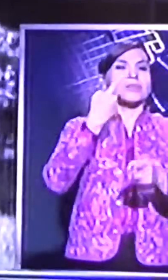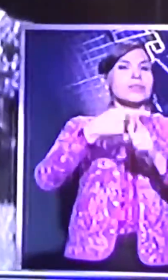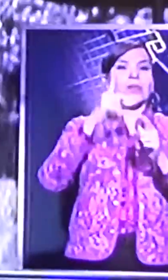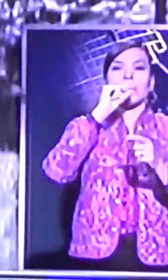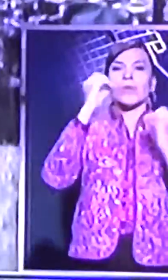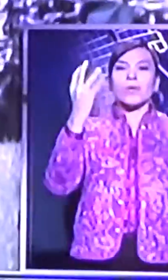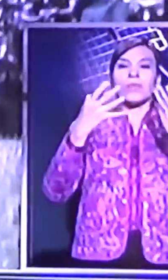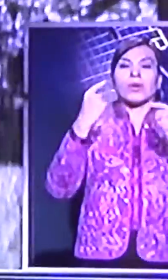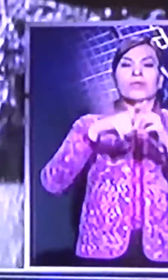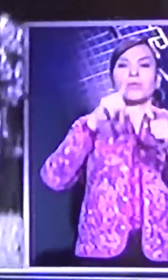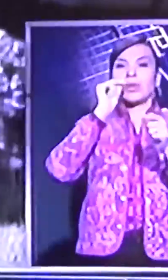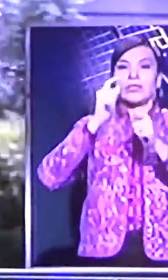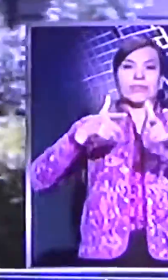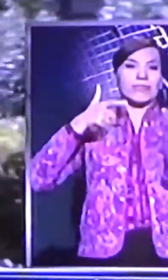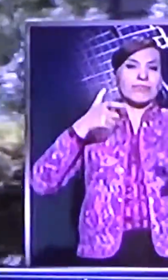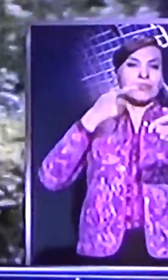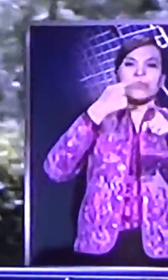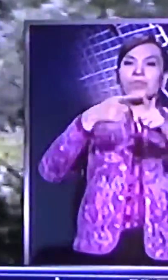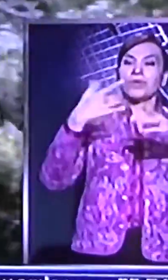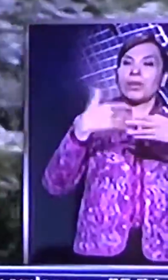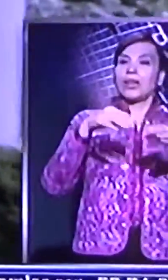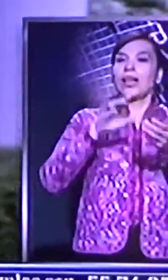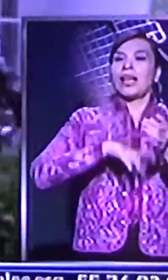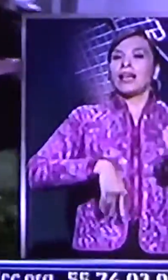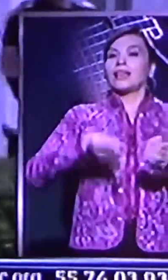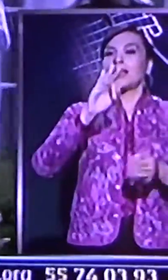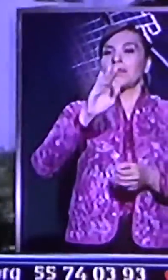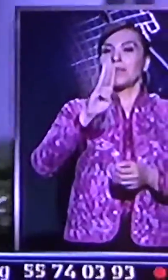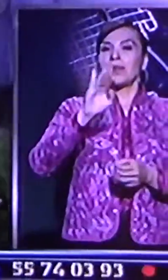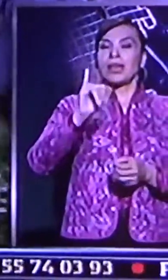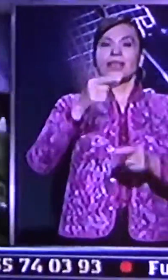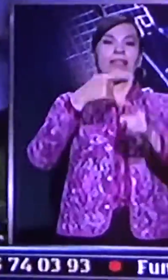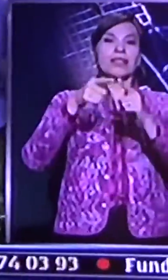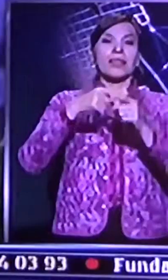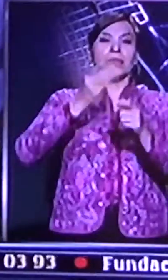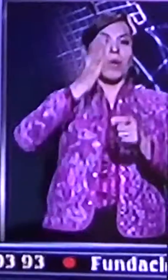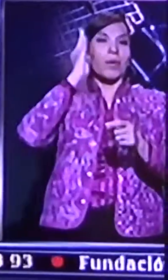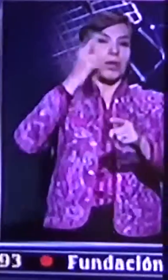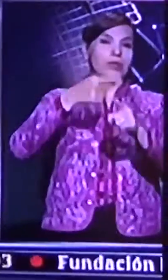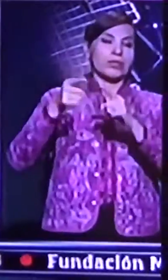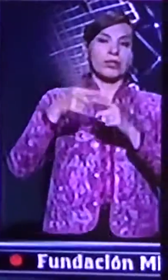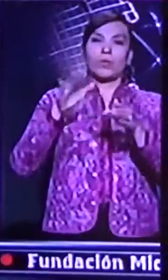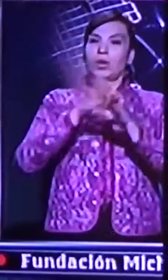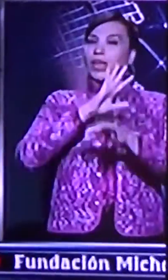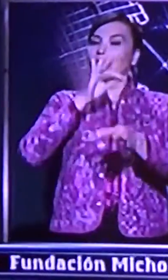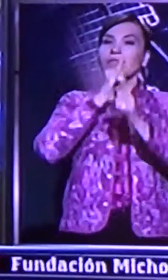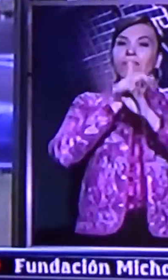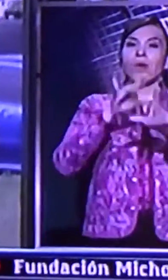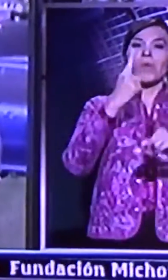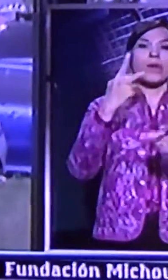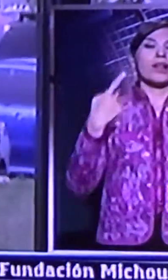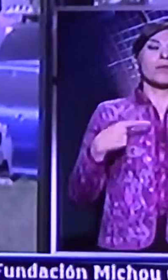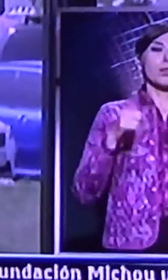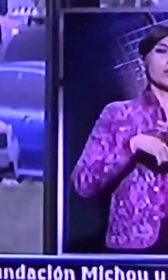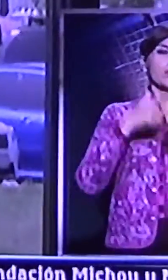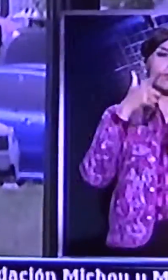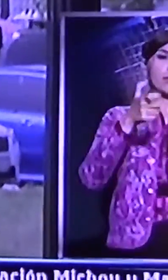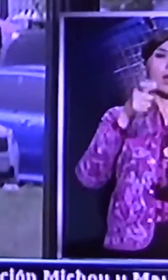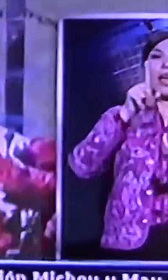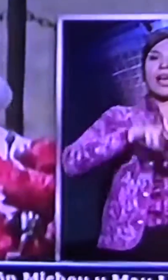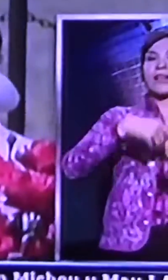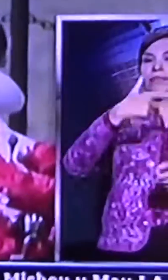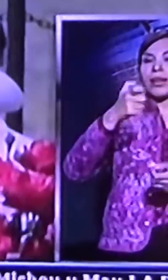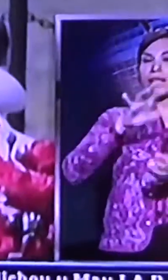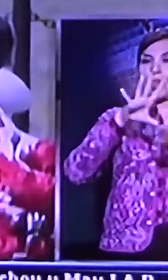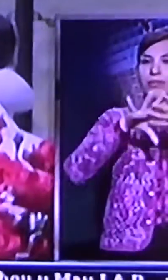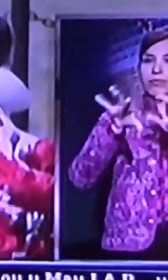patrullas, policías con rifles de alto poder, el servicio secreto corriendo y bomberos. Finalmente se informó que un sujeto armado hizo disparos.